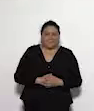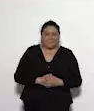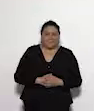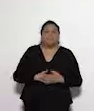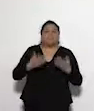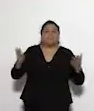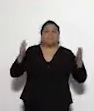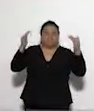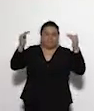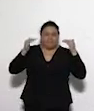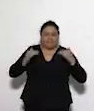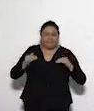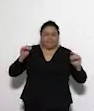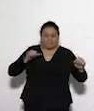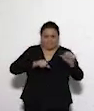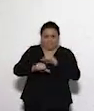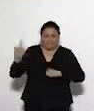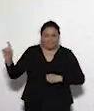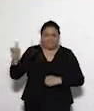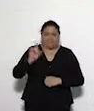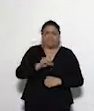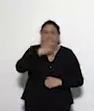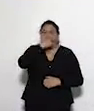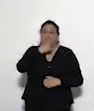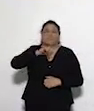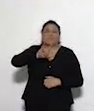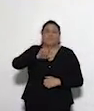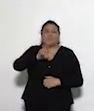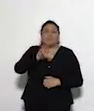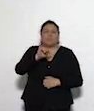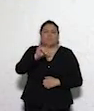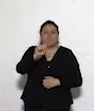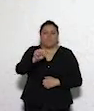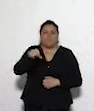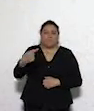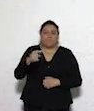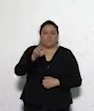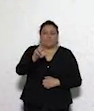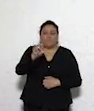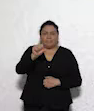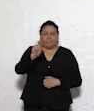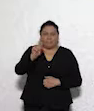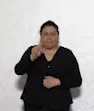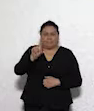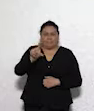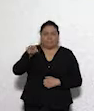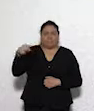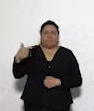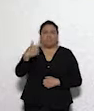Hace uso de la palabra el licenciado Luis Raúl González Pérez.